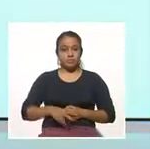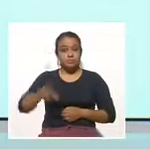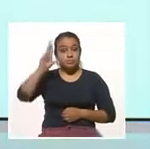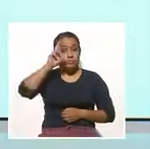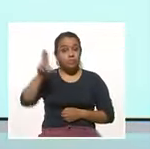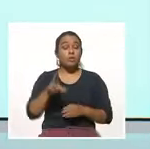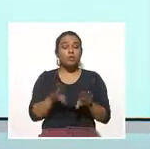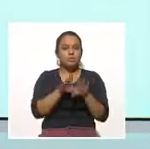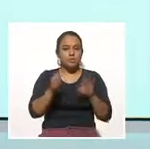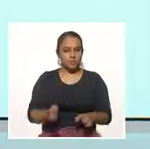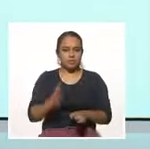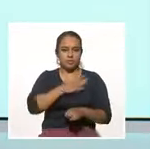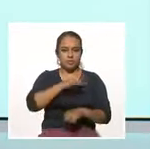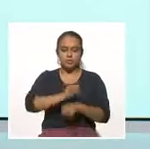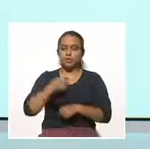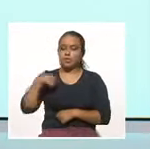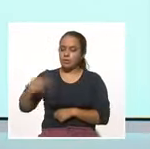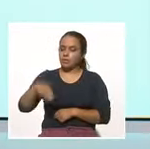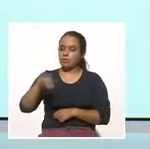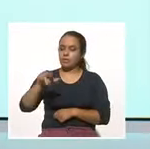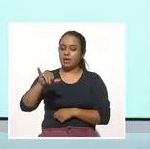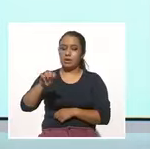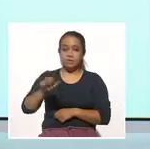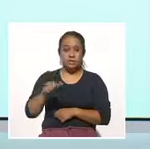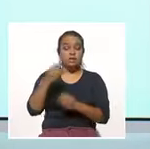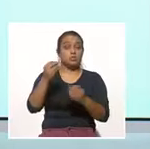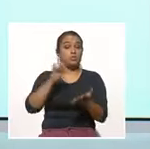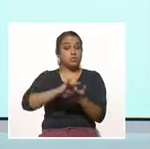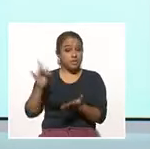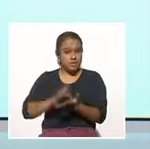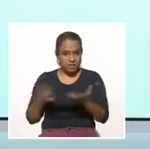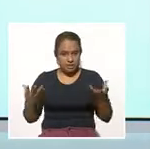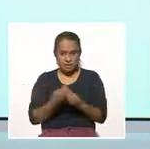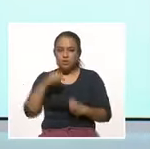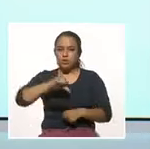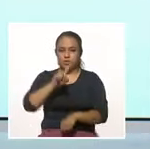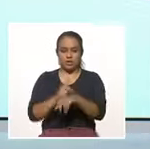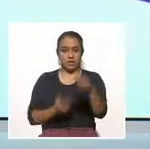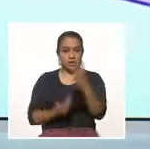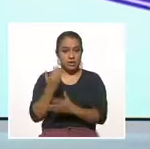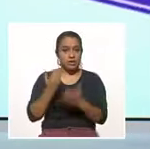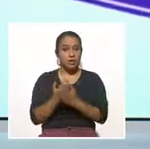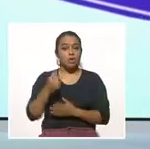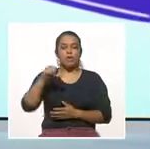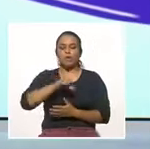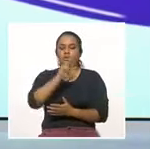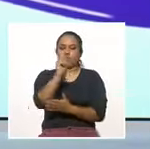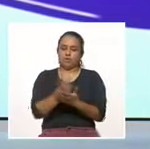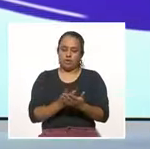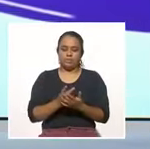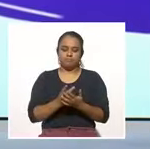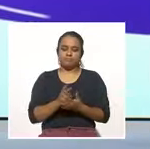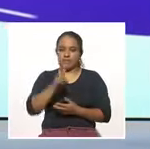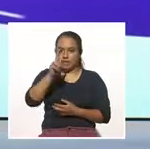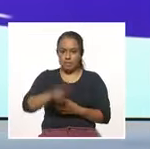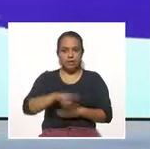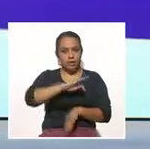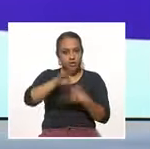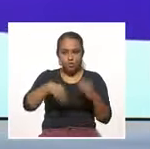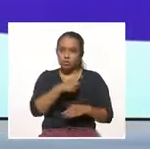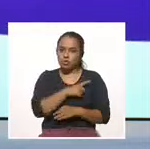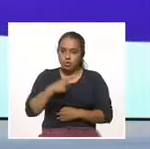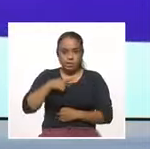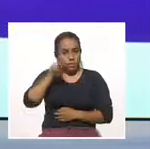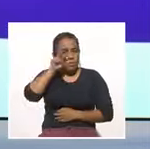Hola, ¿qué tal? Muy buenos días. Yo soy Marisa Escribano. Muchas gracias por estar con nosotros esta mañana. Y hoy tenemos un programa que yo creo que todos deberíamos de